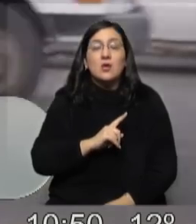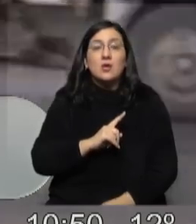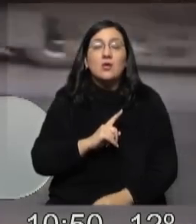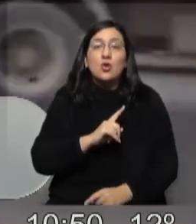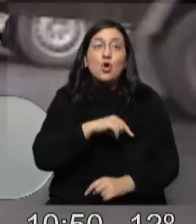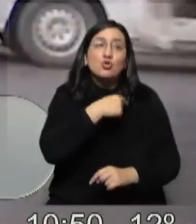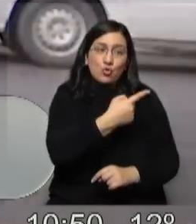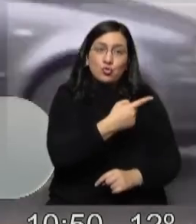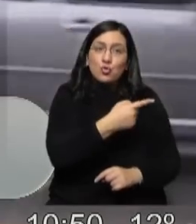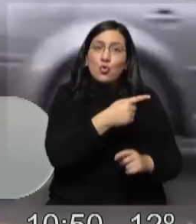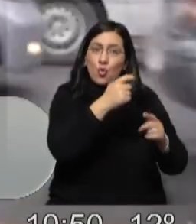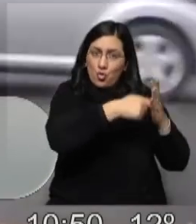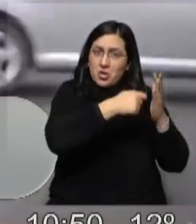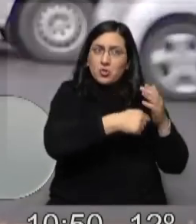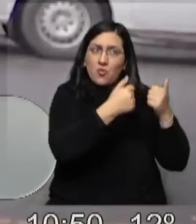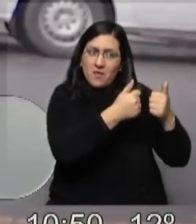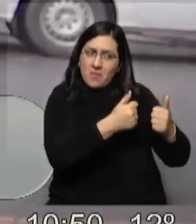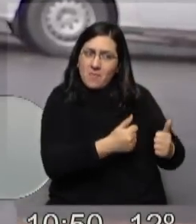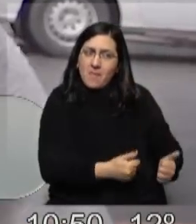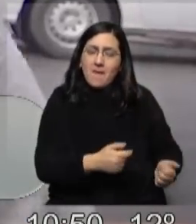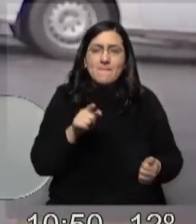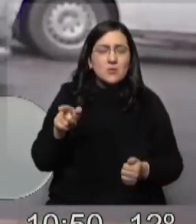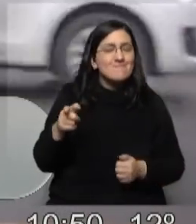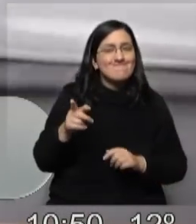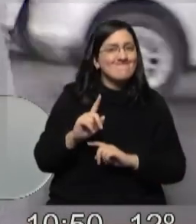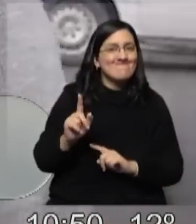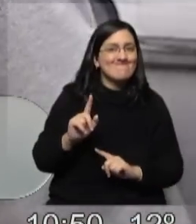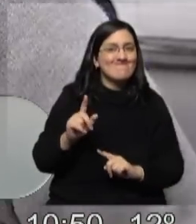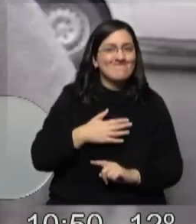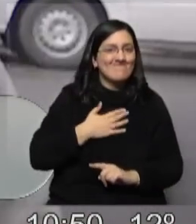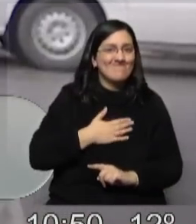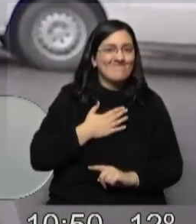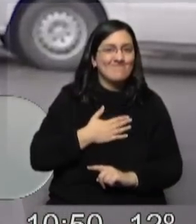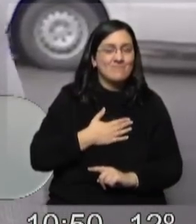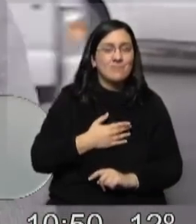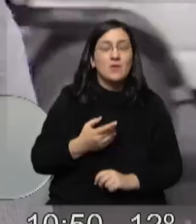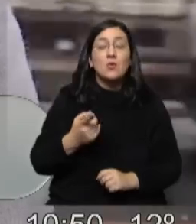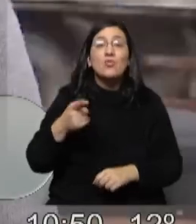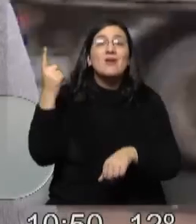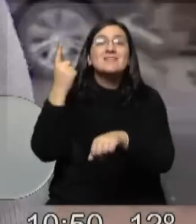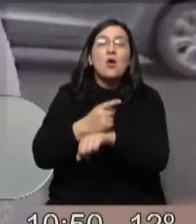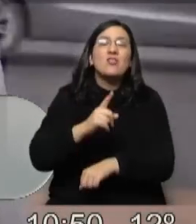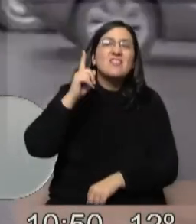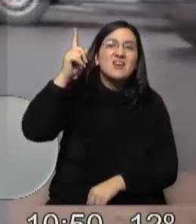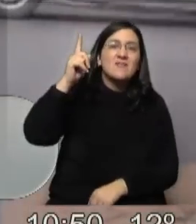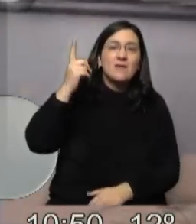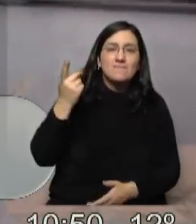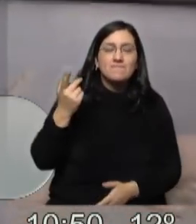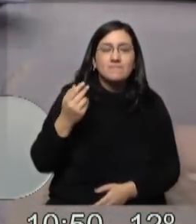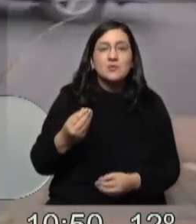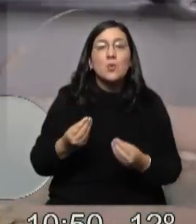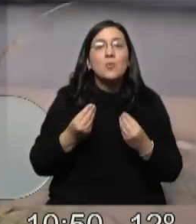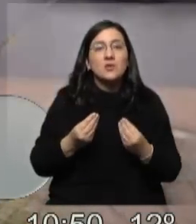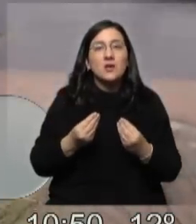a los contratos de Suárez, Casanova u otras personalidades, ¿no? Eduardo, cuando decís que bueno, que esta orden vendría de arriba, esto pasa por